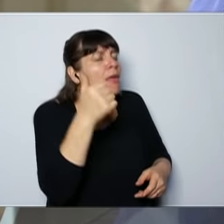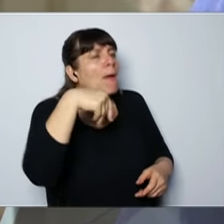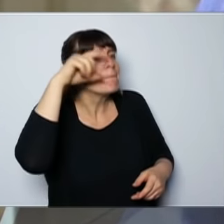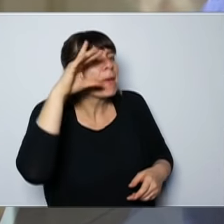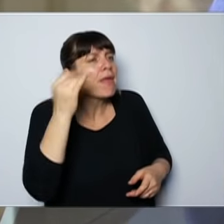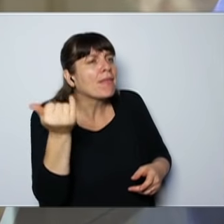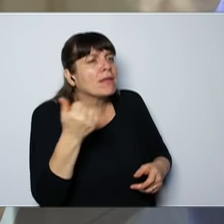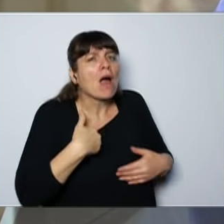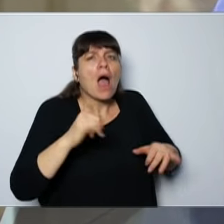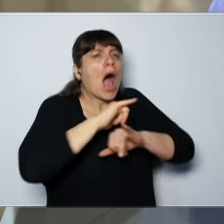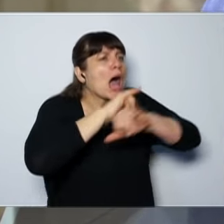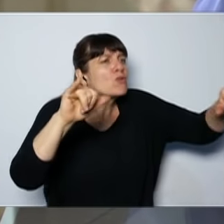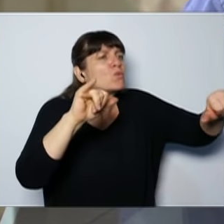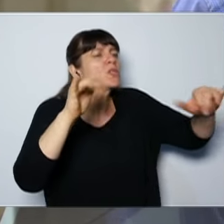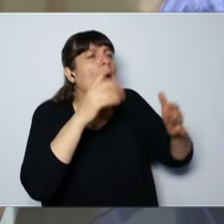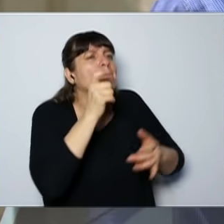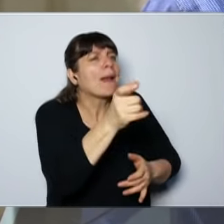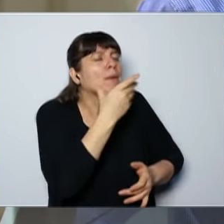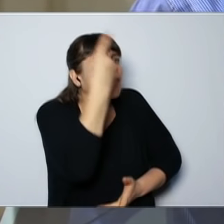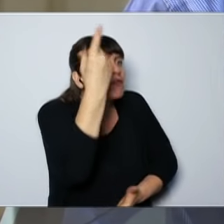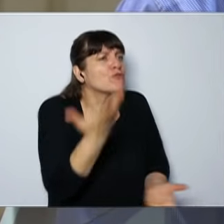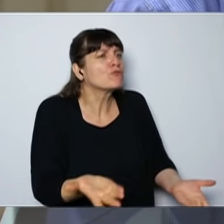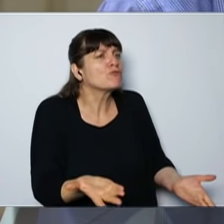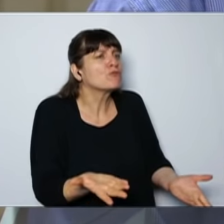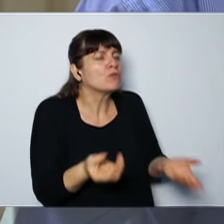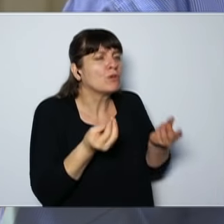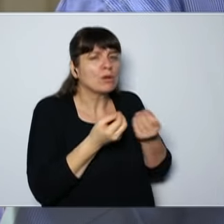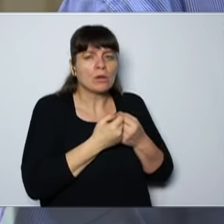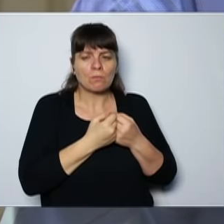Medad están profetizando en el campamento.